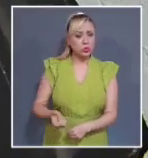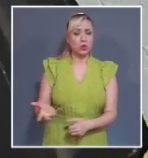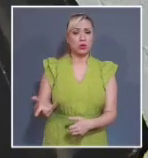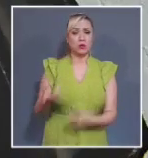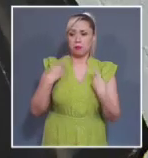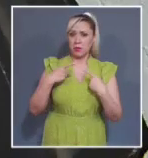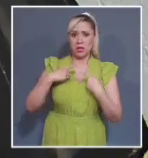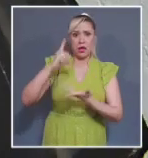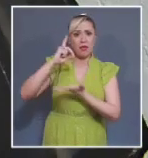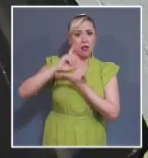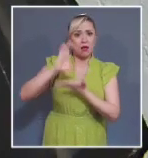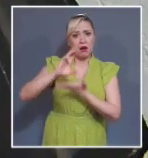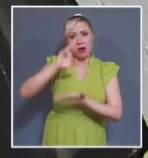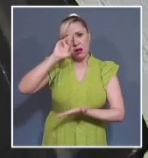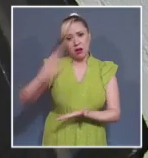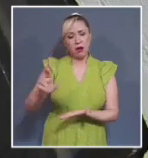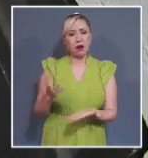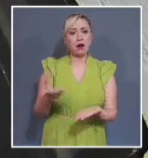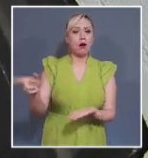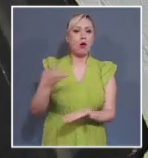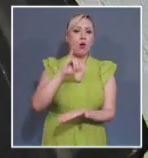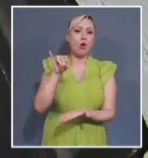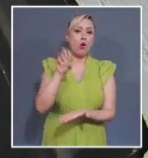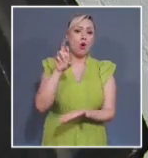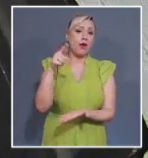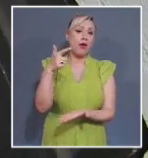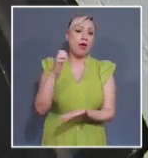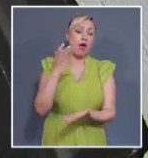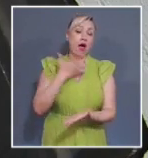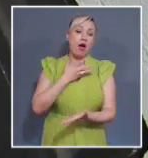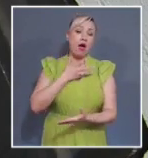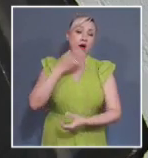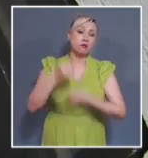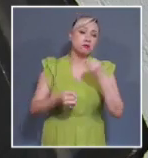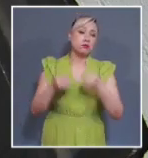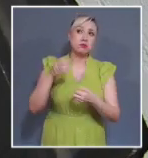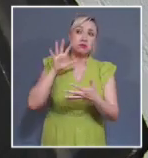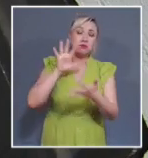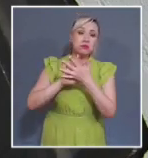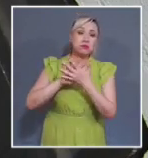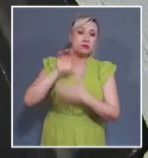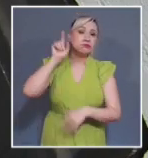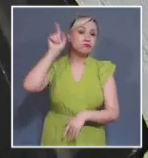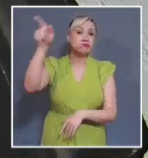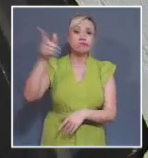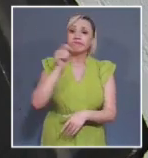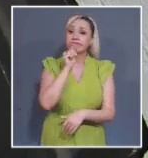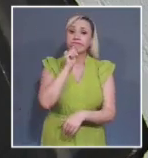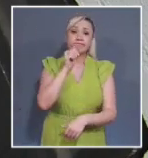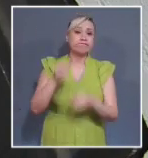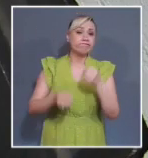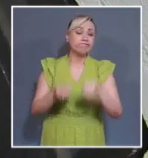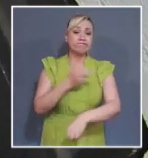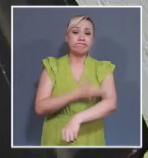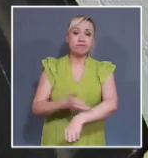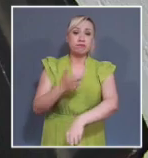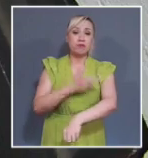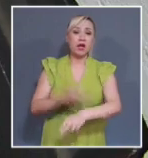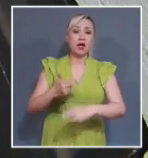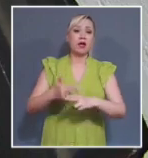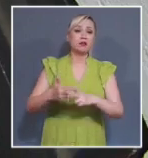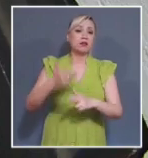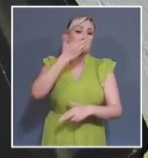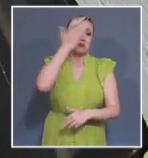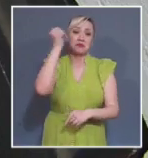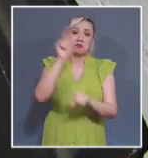Jorge actualmente enfrenta un proceso judicial en un centro de readaptación social del Estado de México. Para el canal del Poder Judicial